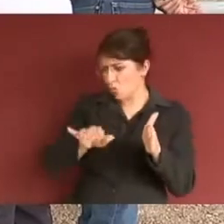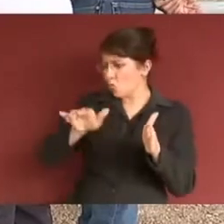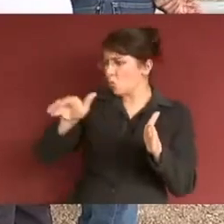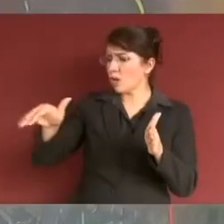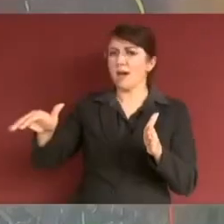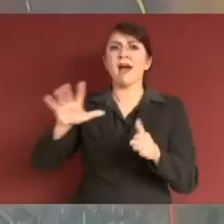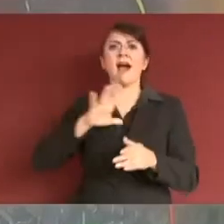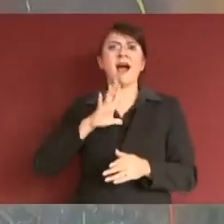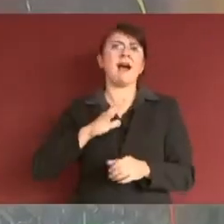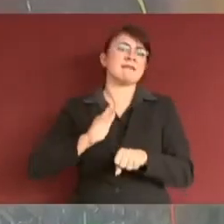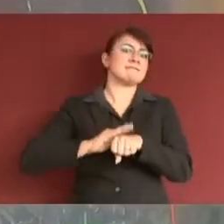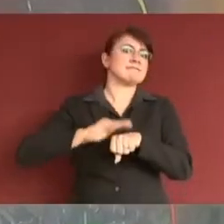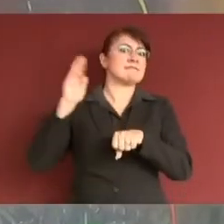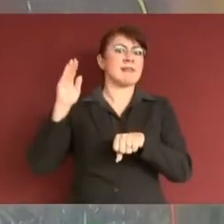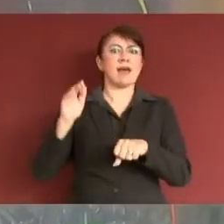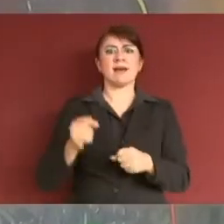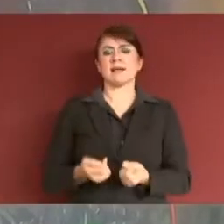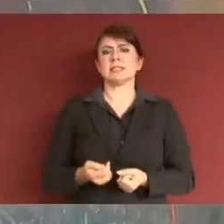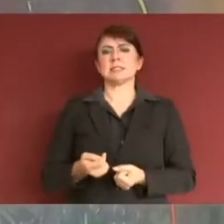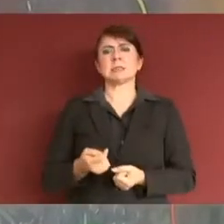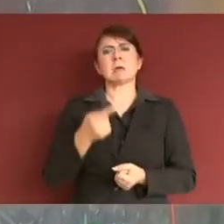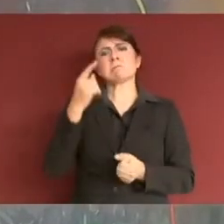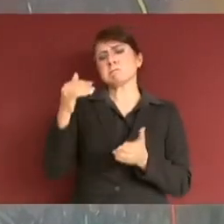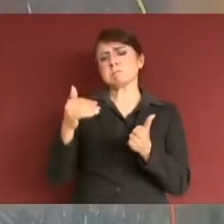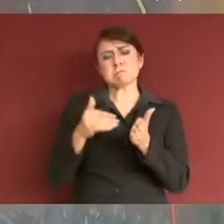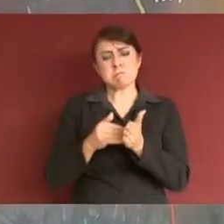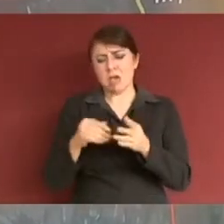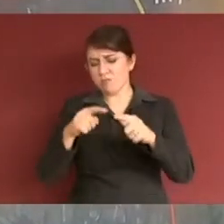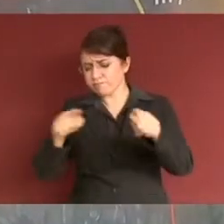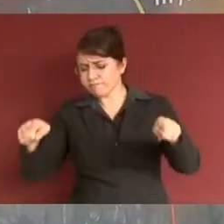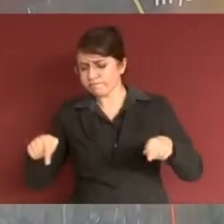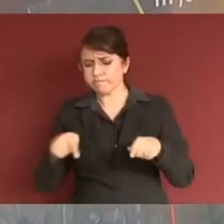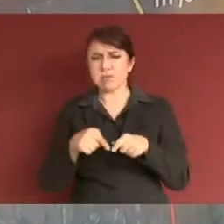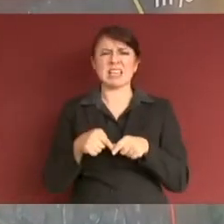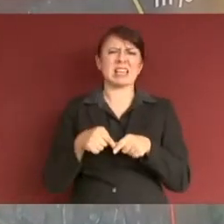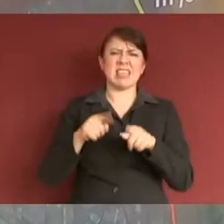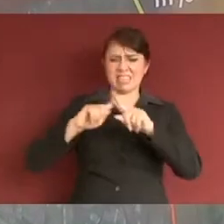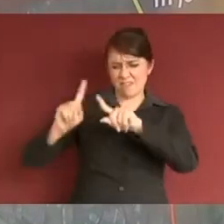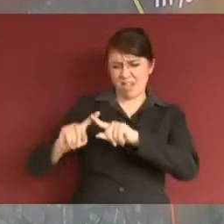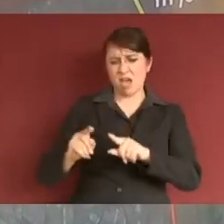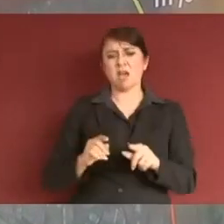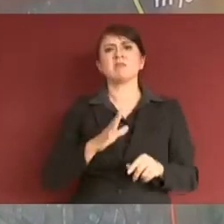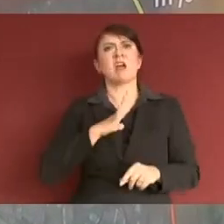productores. Pues eso sería brevemente las láminas.